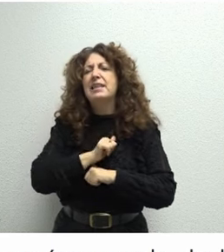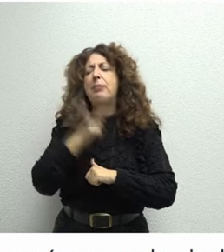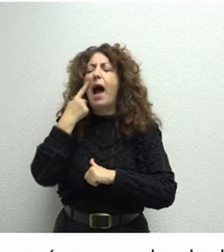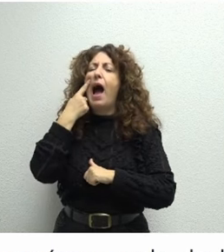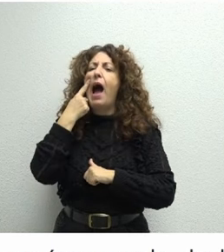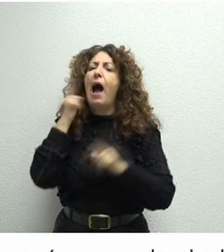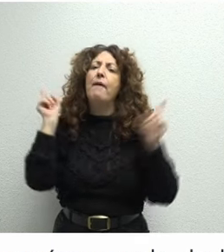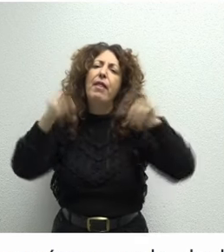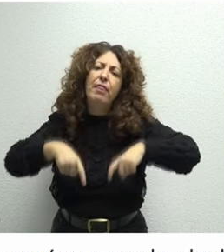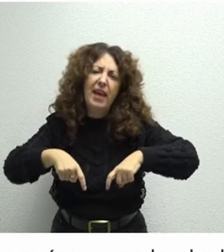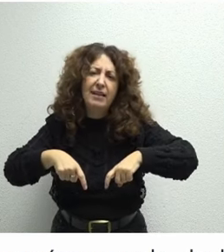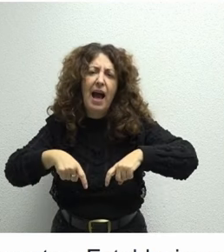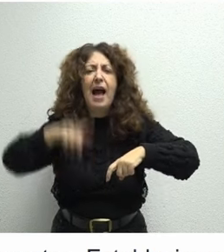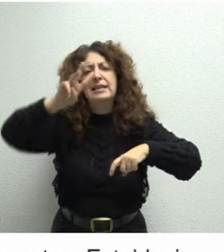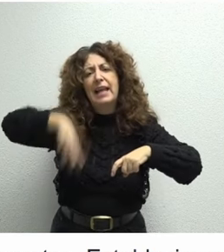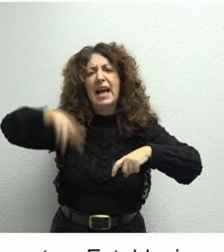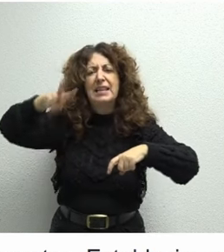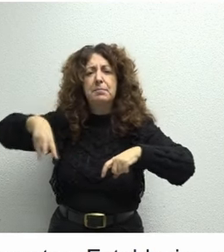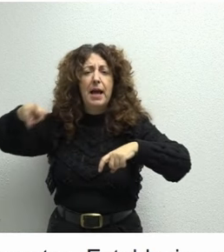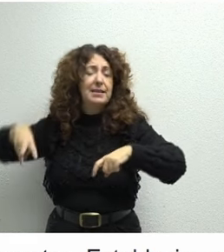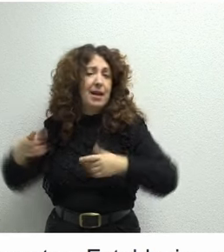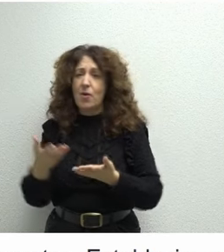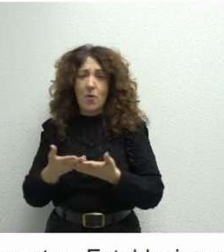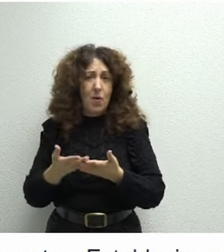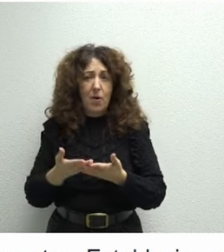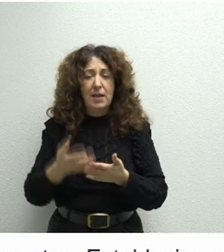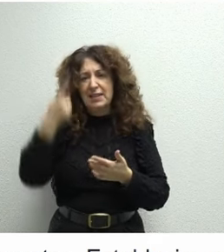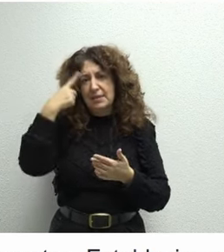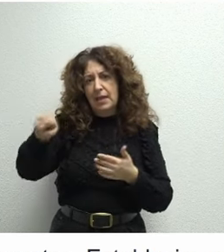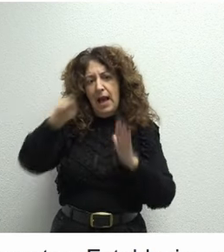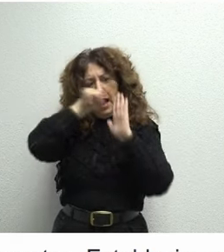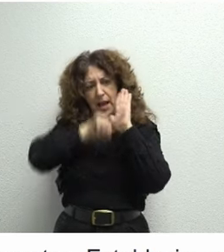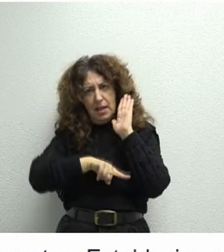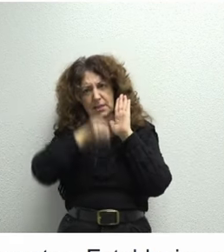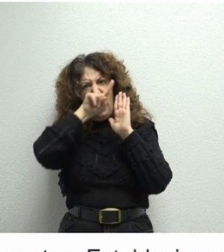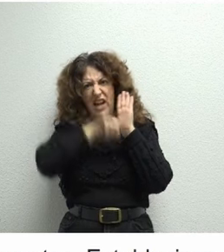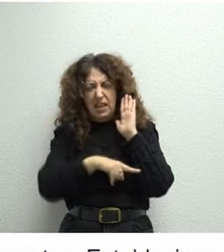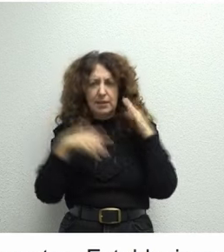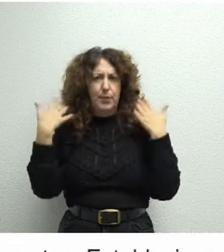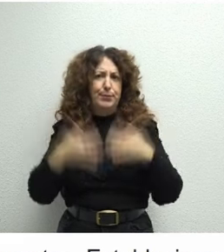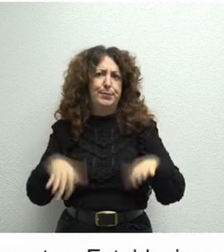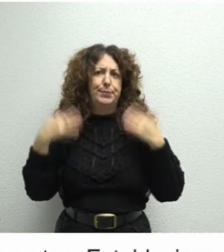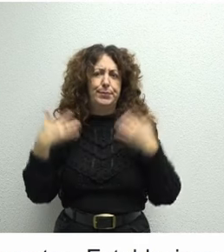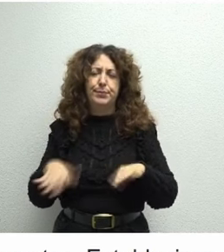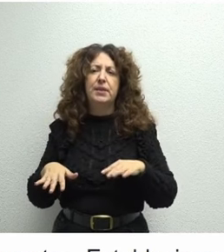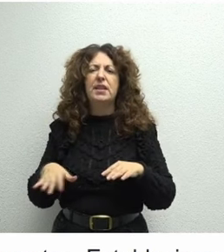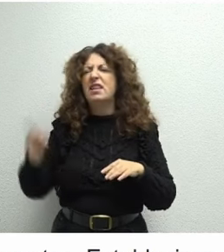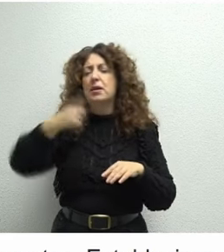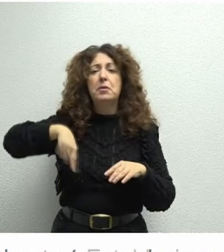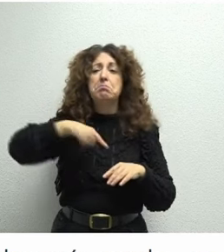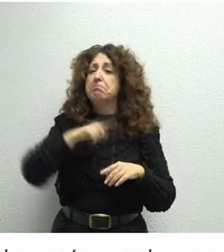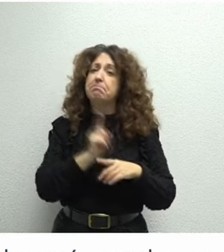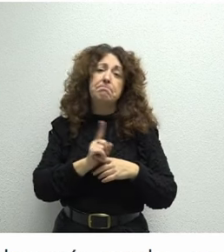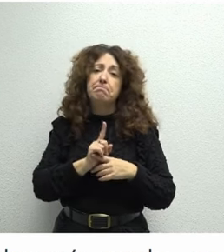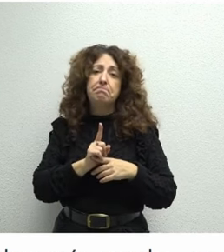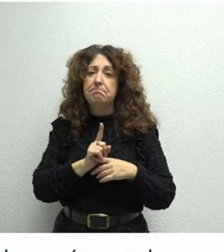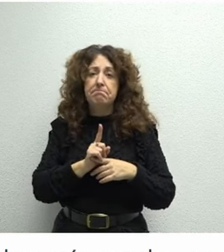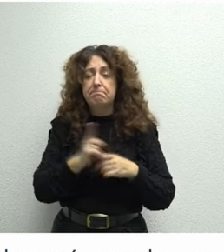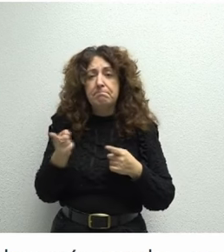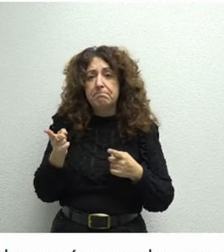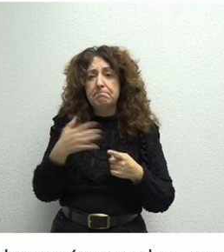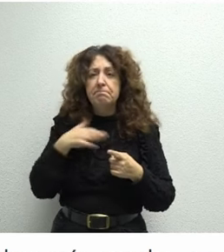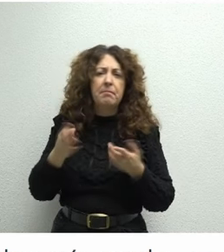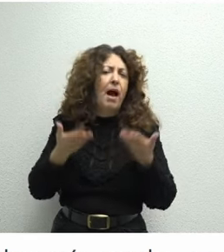eh cada tres meses cada seis sabemos Cuáles eran las listas de de atención que tienen sino simplemente pues ahí estaba no esa